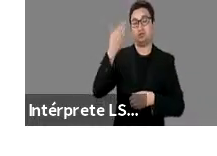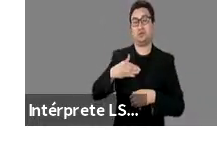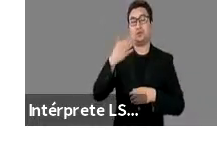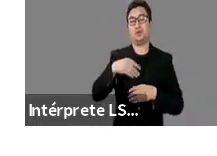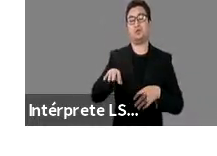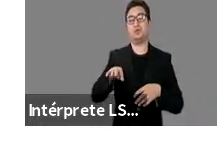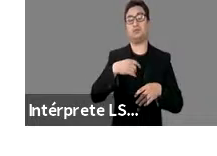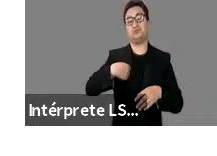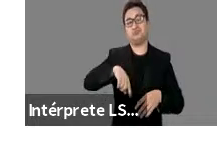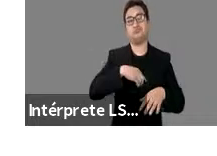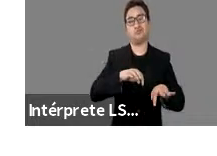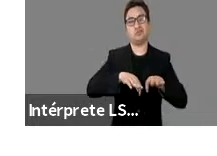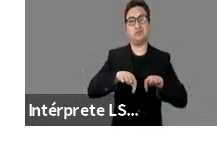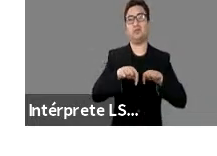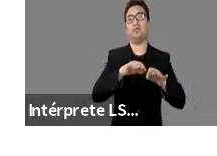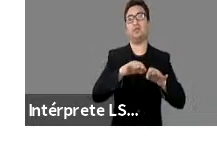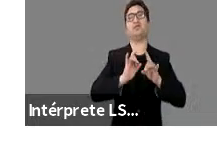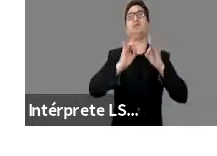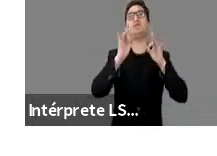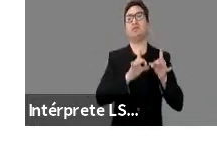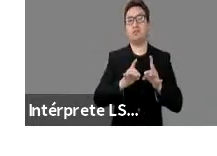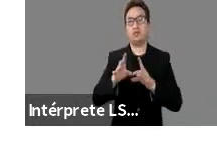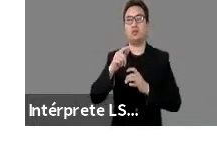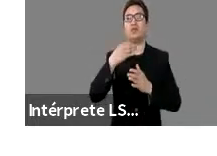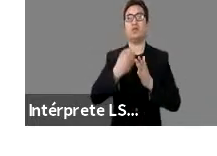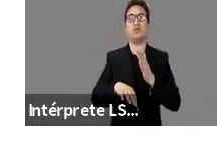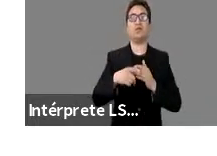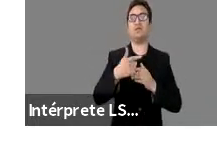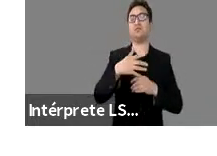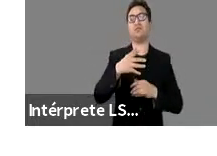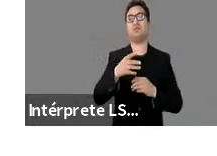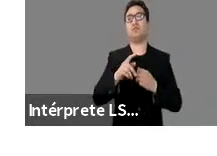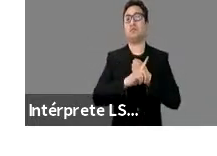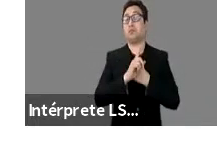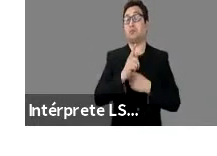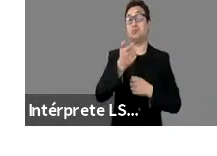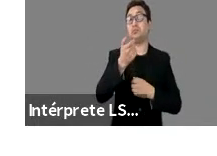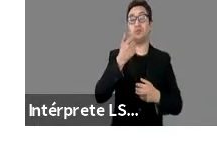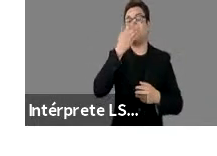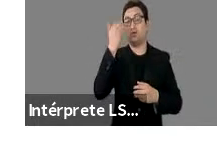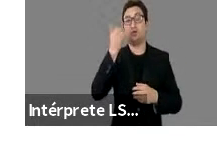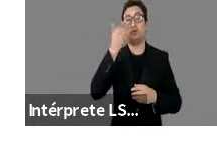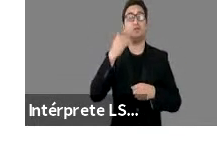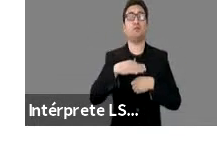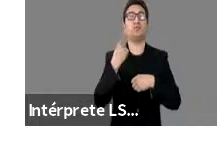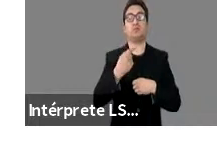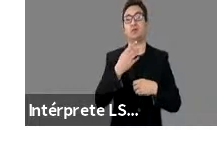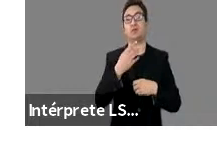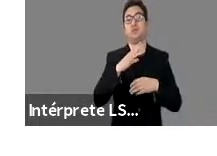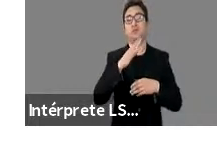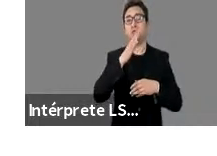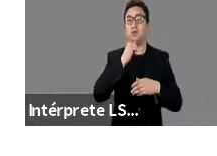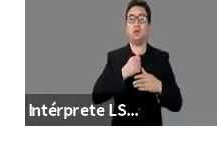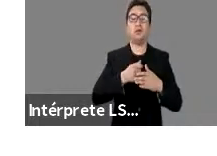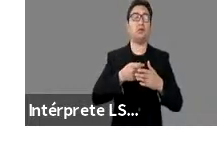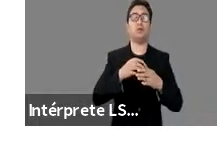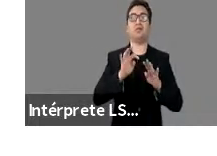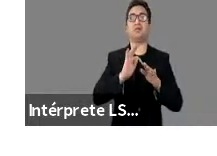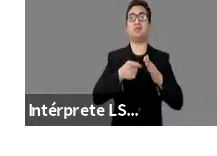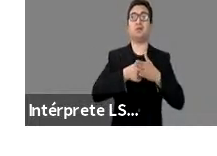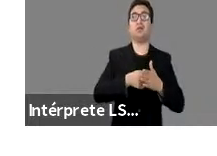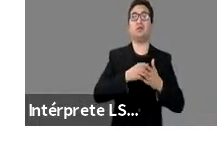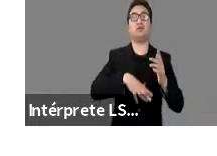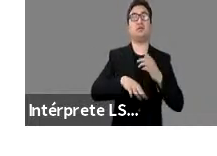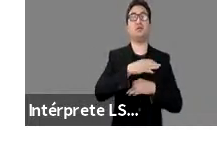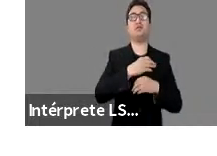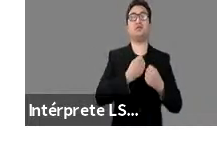por factores económicos o no sé por qué no, presión de la sociedad, de cierta sociedad,